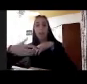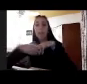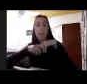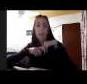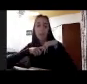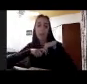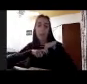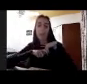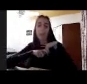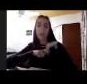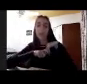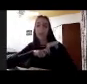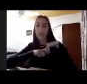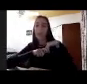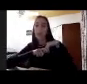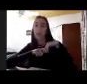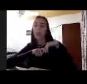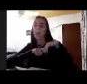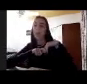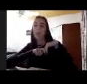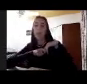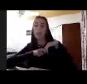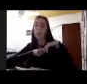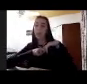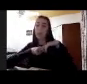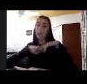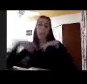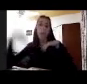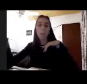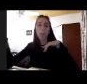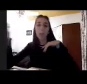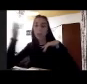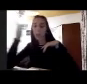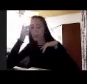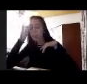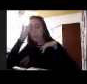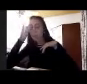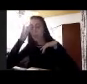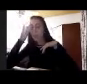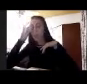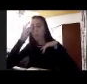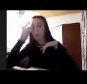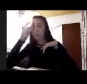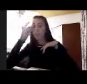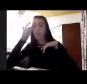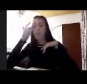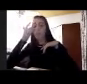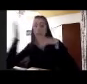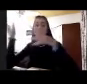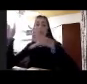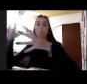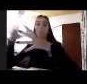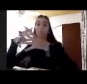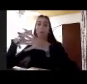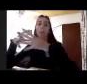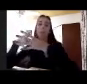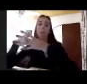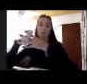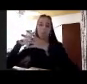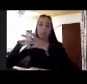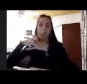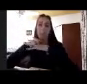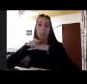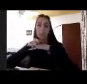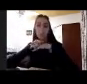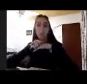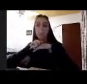ahora en la vivienda es distinto. Quizás antes, obviamente lo hacíamos en otros ámbitos, y ahora también la vivienda forma parte